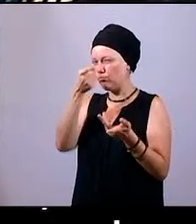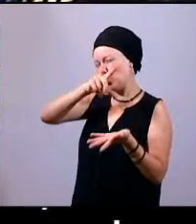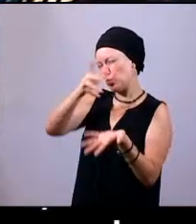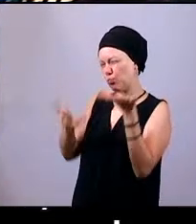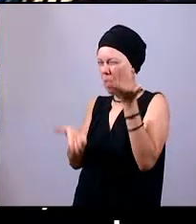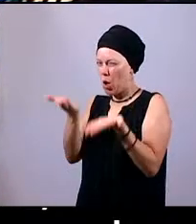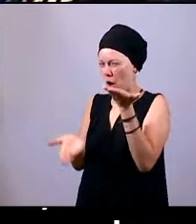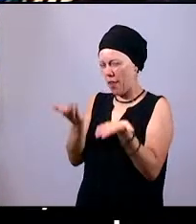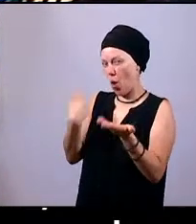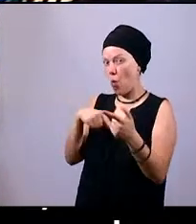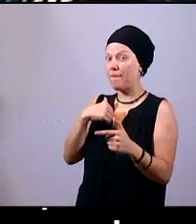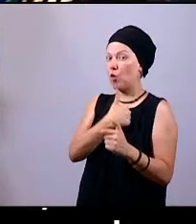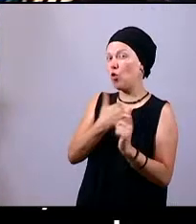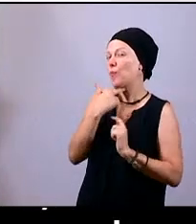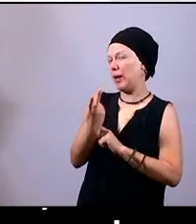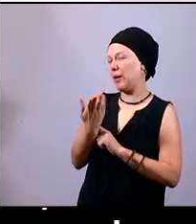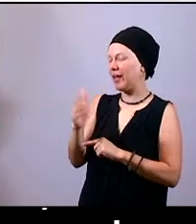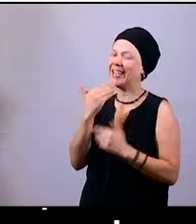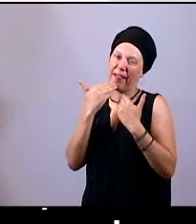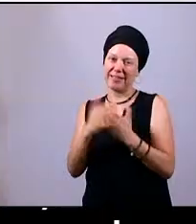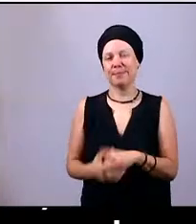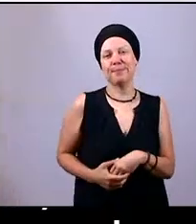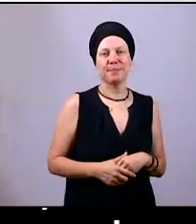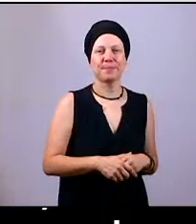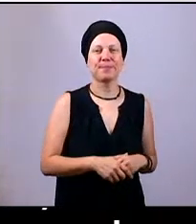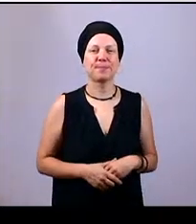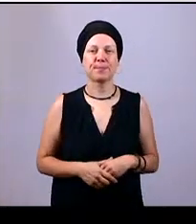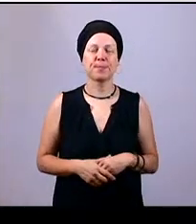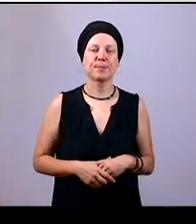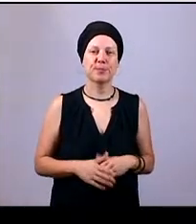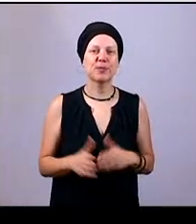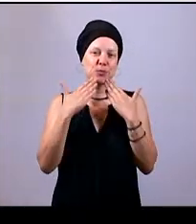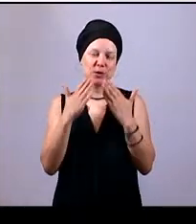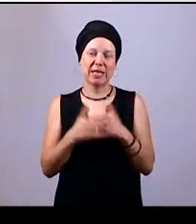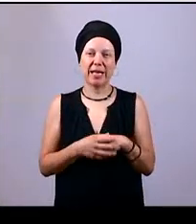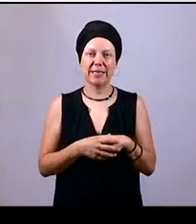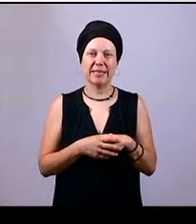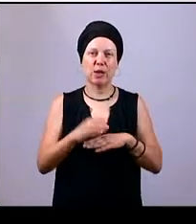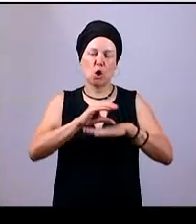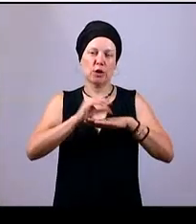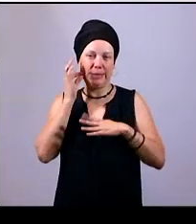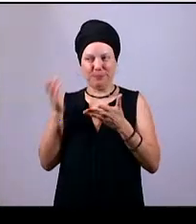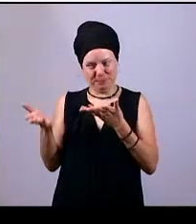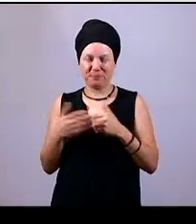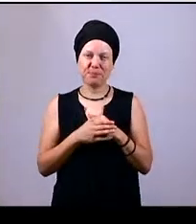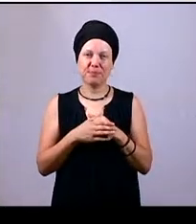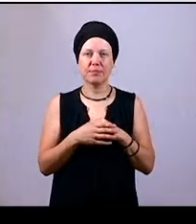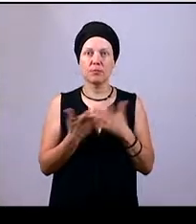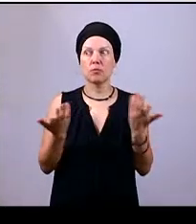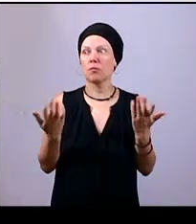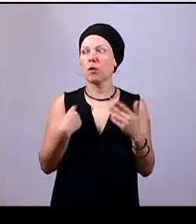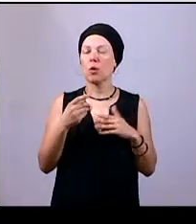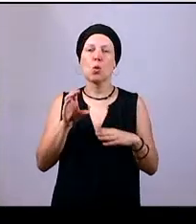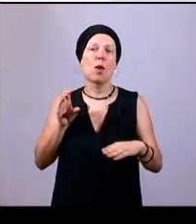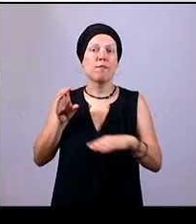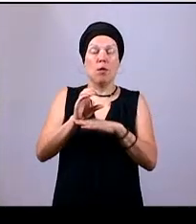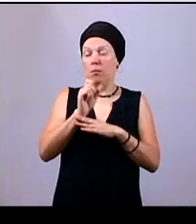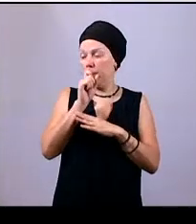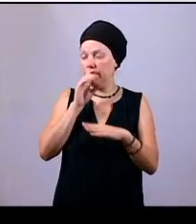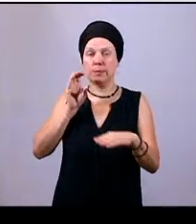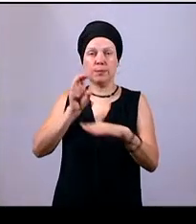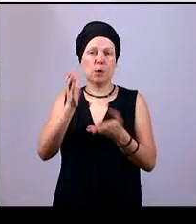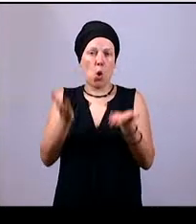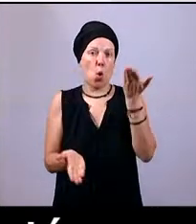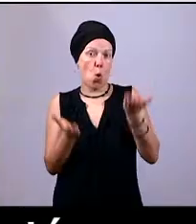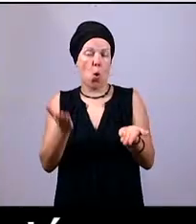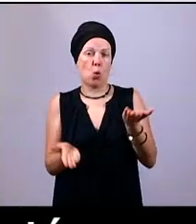valoración como portavoz. Gracias. Sí, muchas gracias, consejera. Bueno, pues una financiación justa es la que cumpla